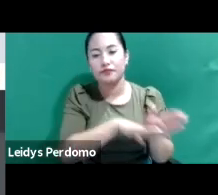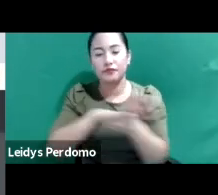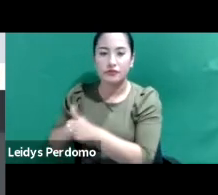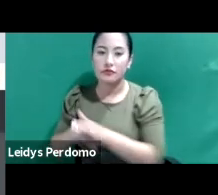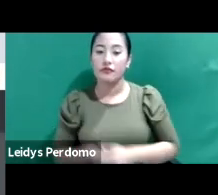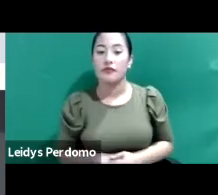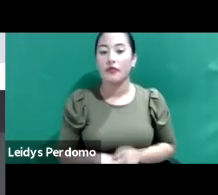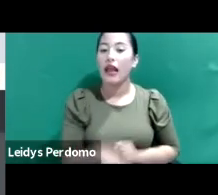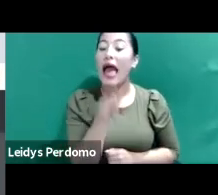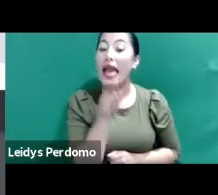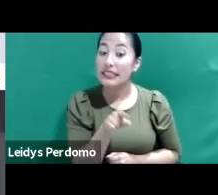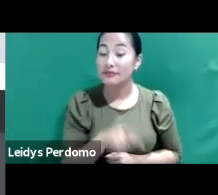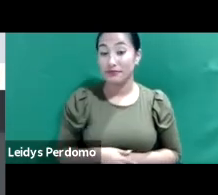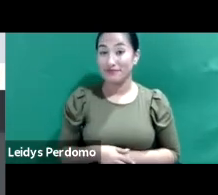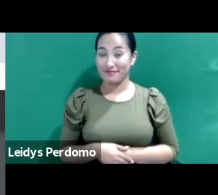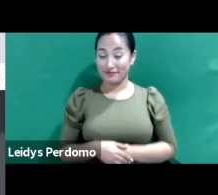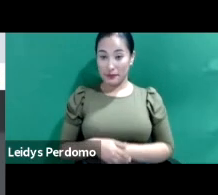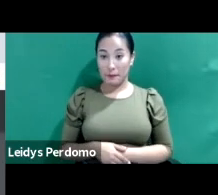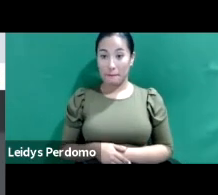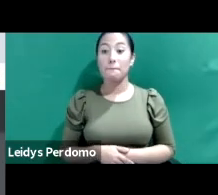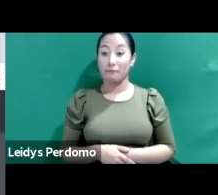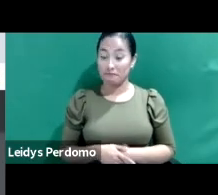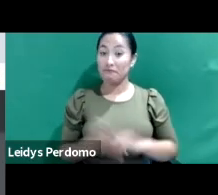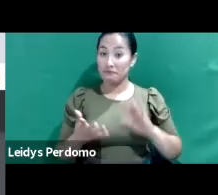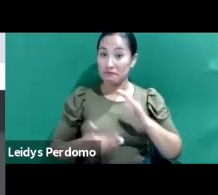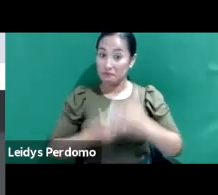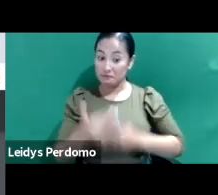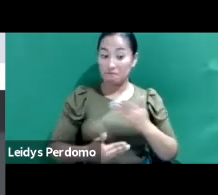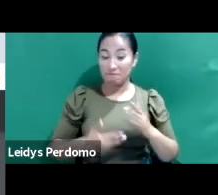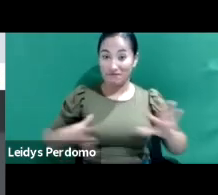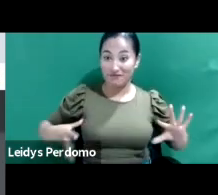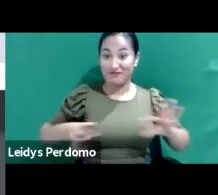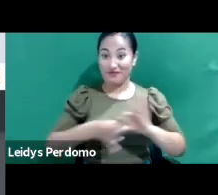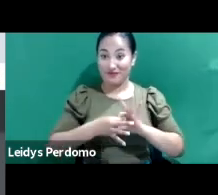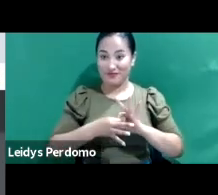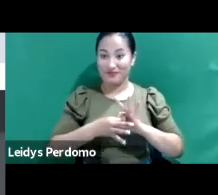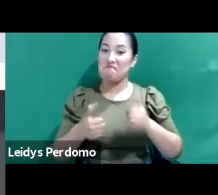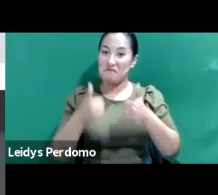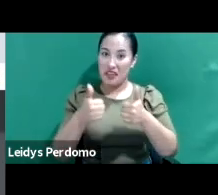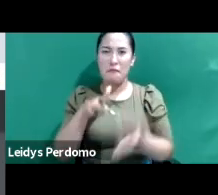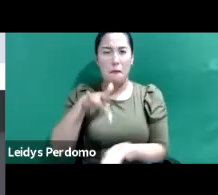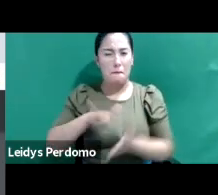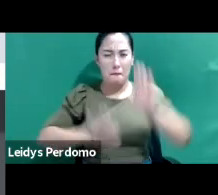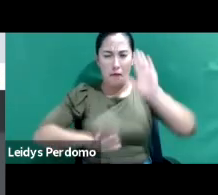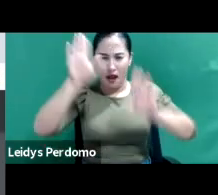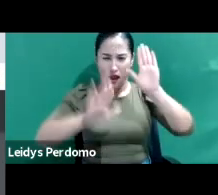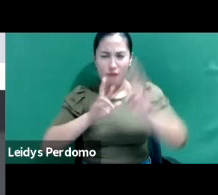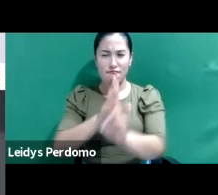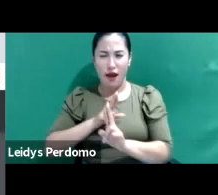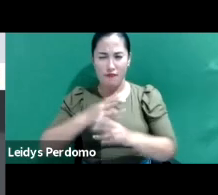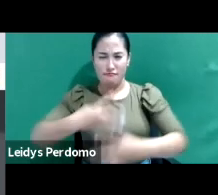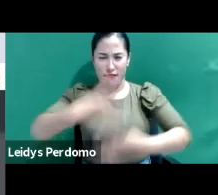que aquí ya, digamos que vamos enlazando muy bien. Digo, muchísimas gracias por sus participaciones, todo lo que ustedes han puesto